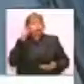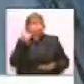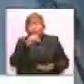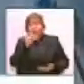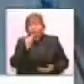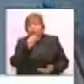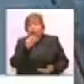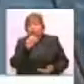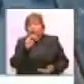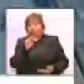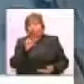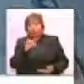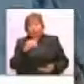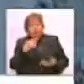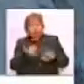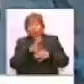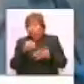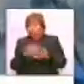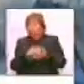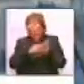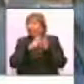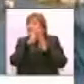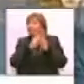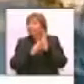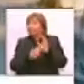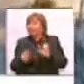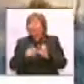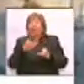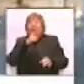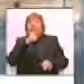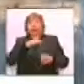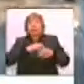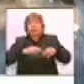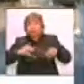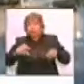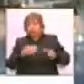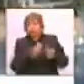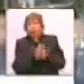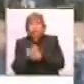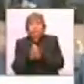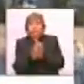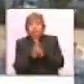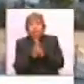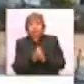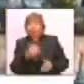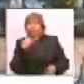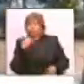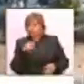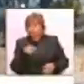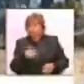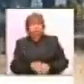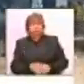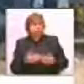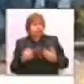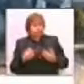fueron tratados otros temas como la situación del proyecto integral de agua y desagüe de la ciudad de Pucallpa. El legislador se encuentra